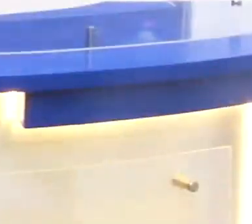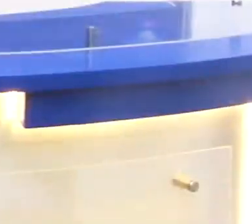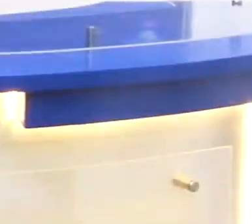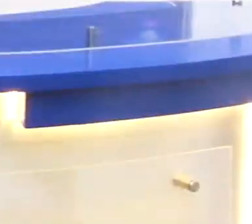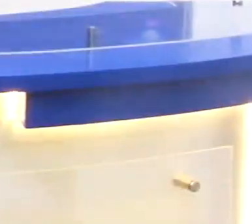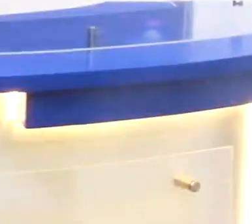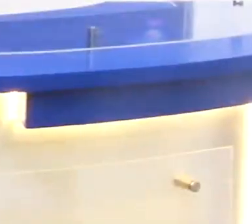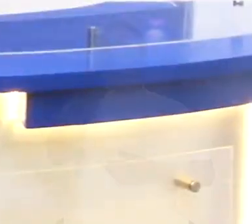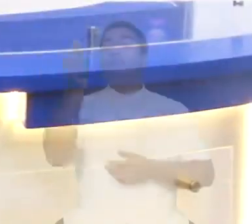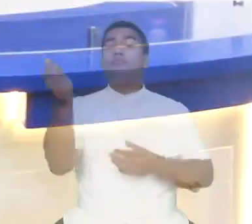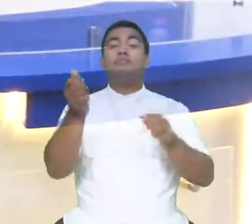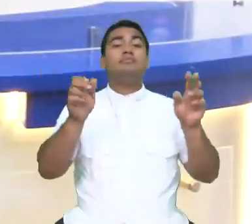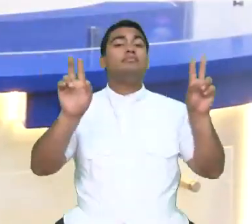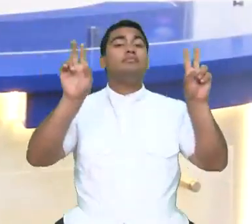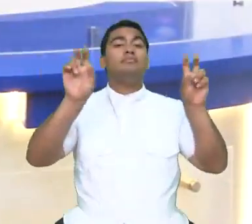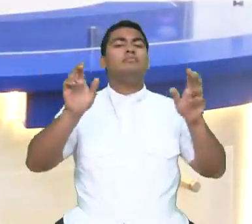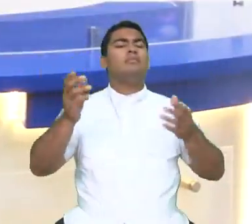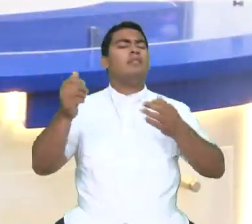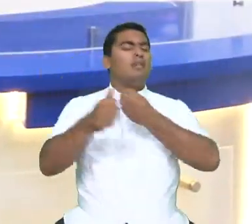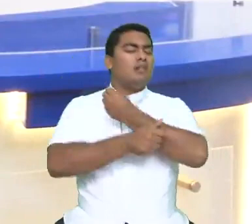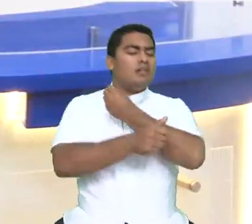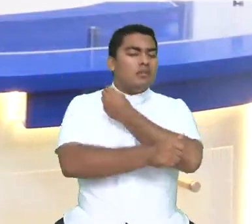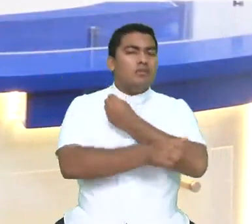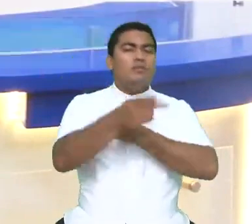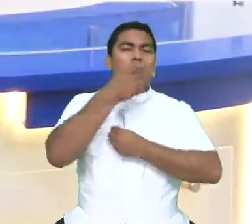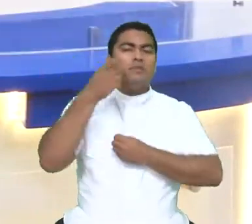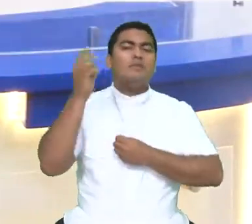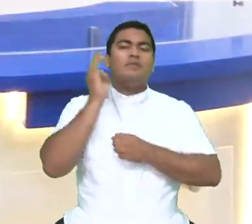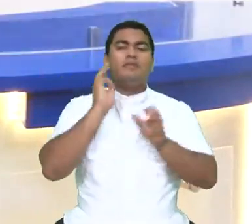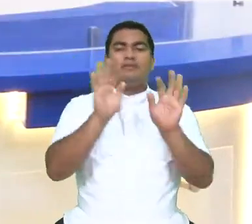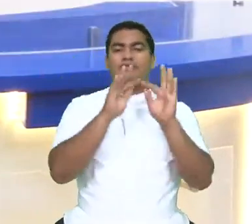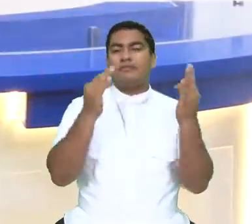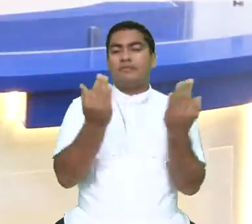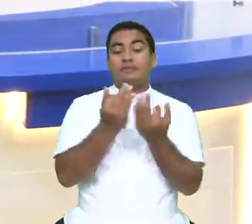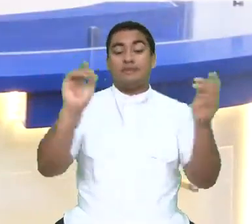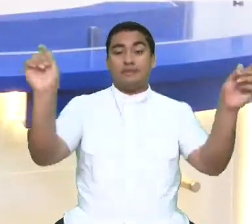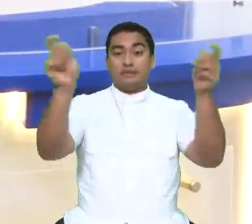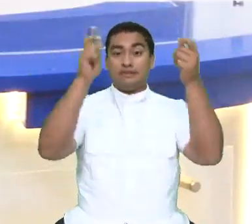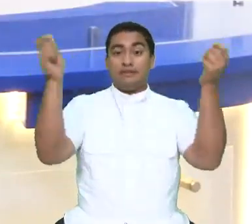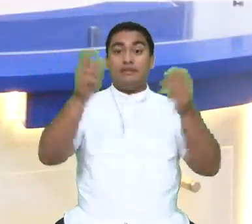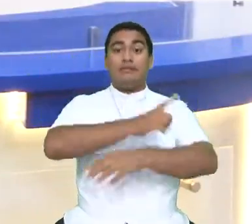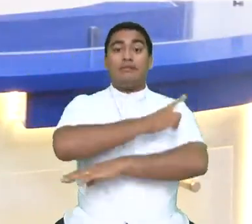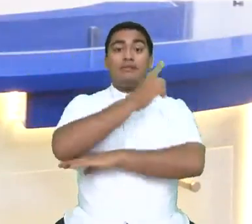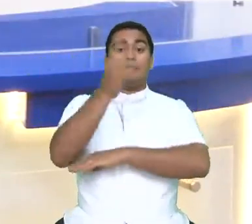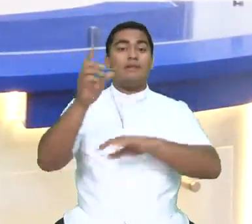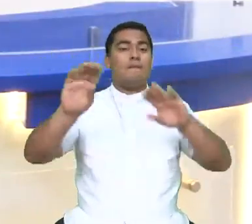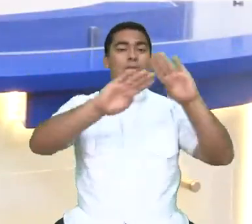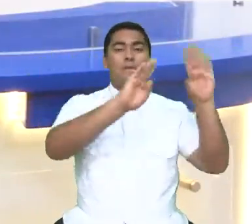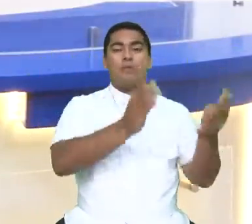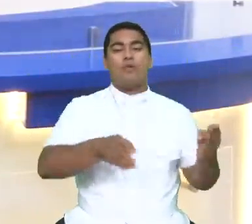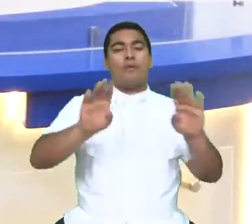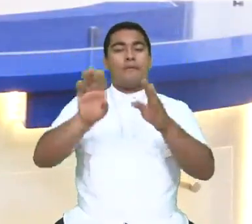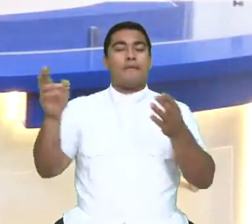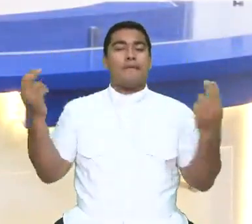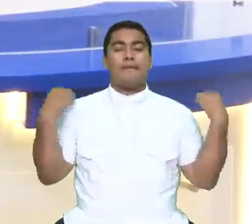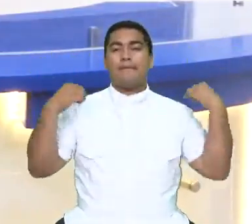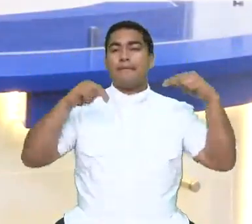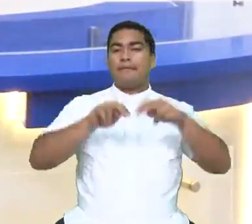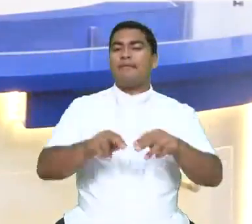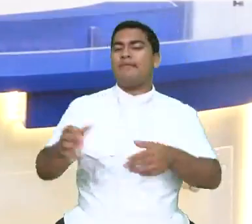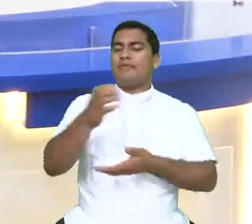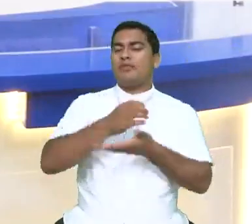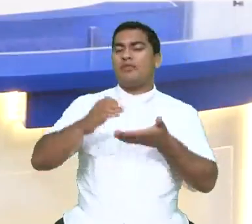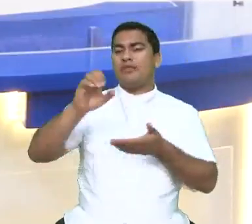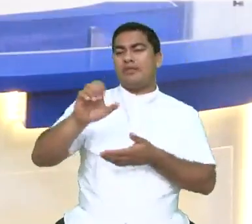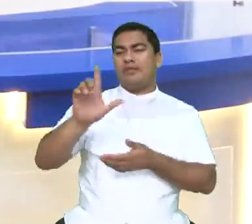Por otra parte, estudiantes y padres de familia celebraron el Día de la Mujer Maestra en el Colegio Elvis Díaz. Miguel Carranza